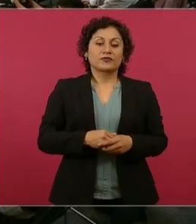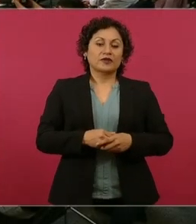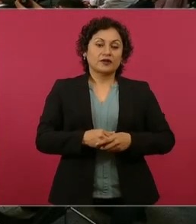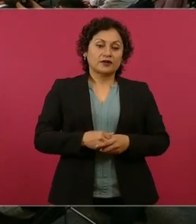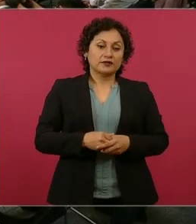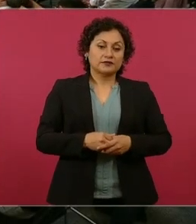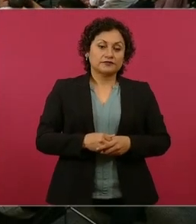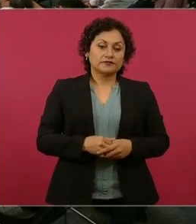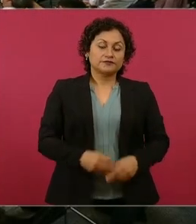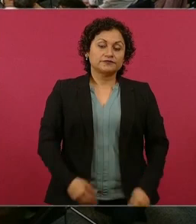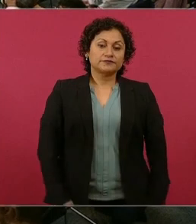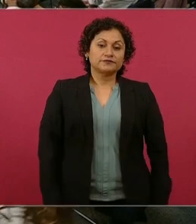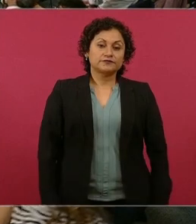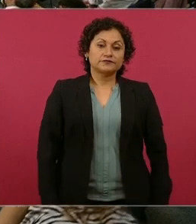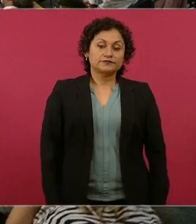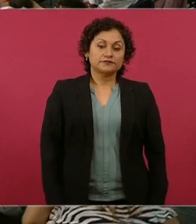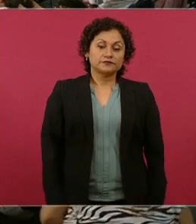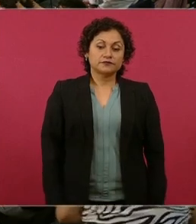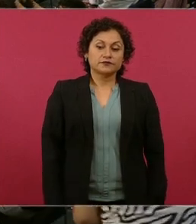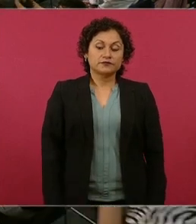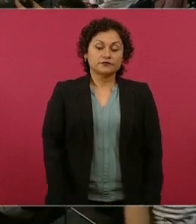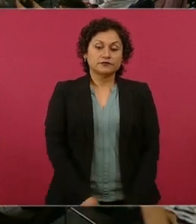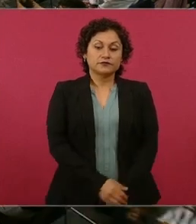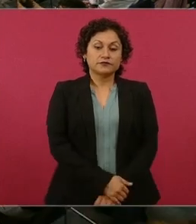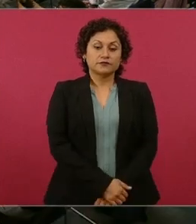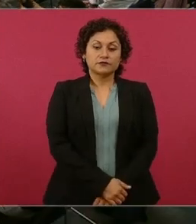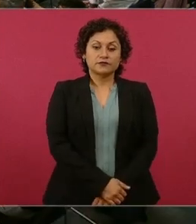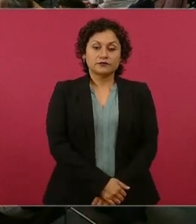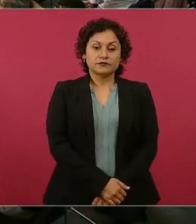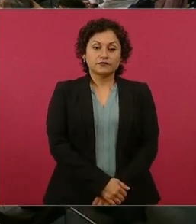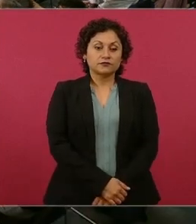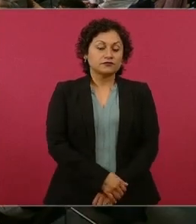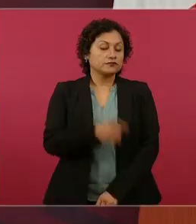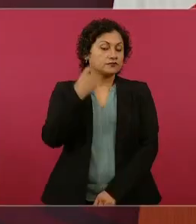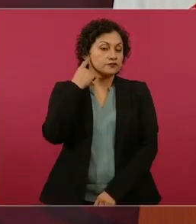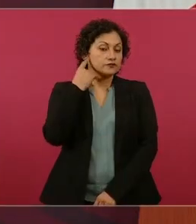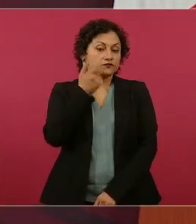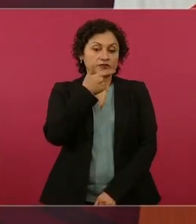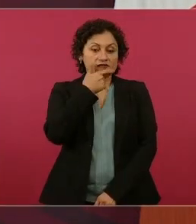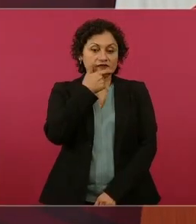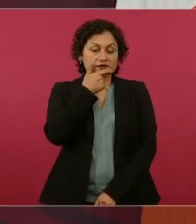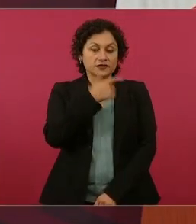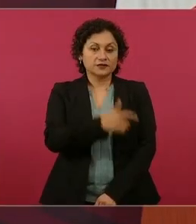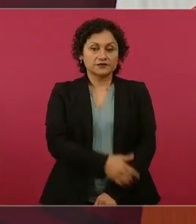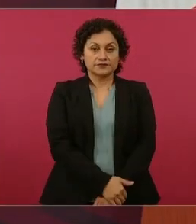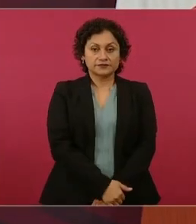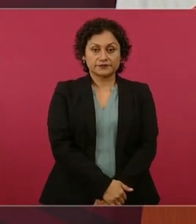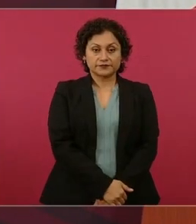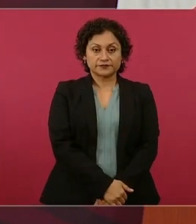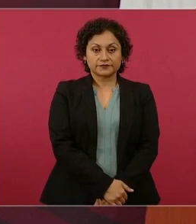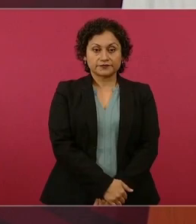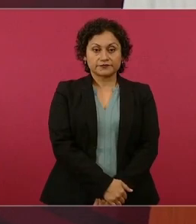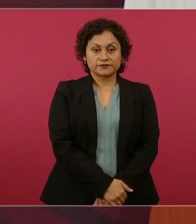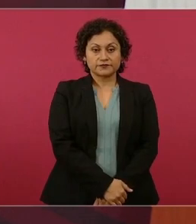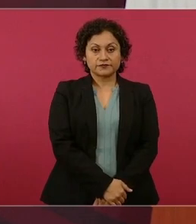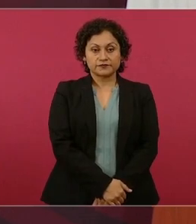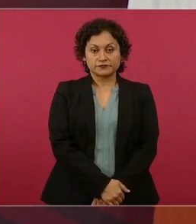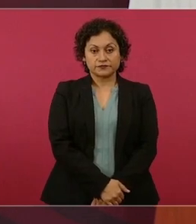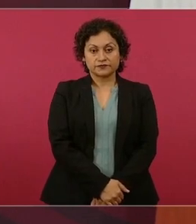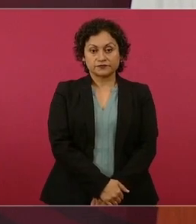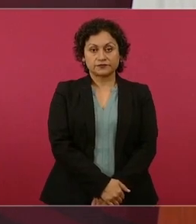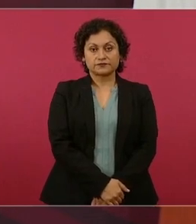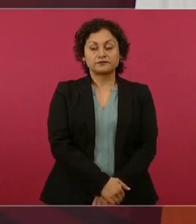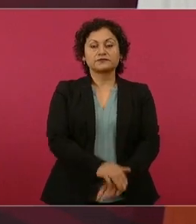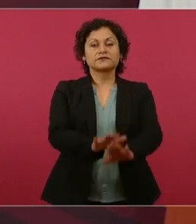Free or die. Free or die. Now you are free, Yes. and we will be. And the Russians are dying. It's the best money we've ever spent.